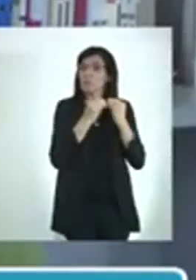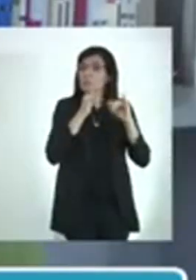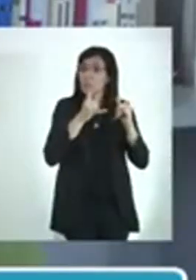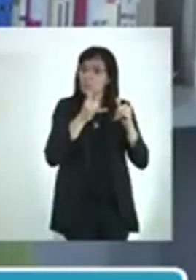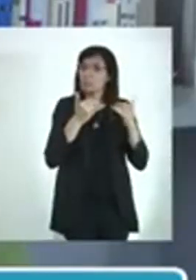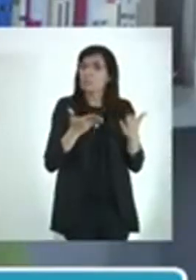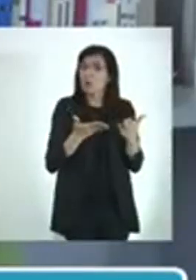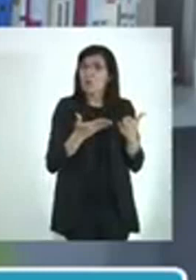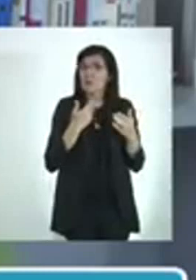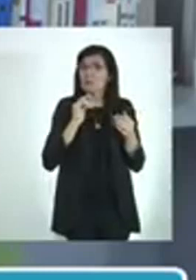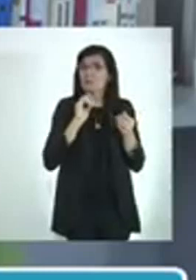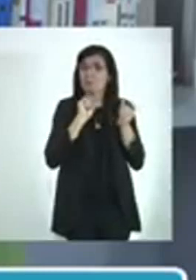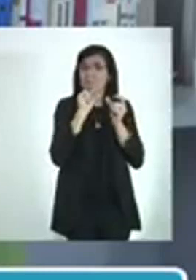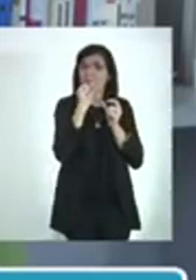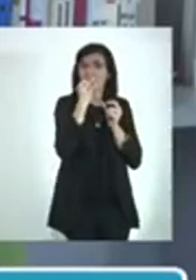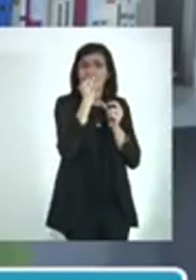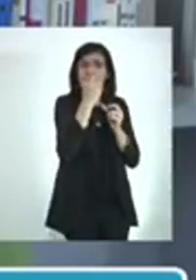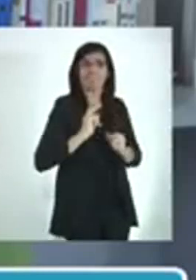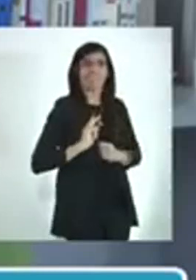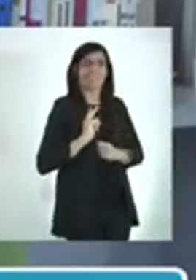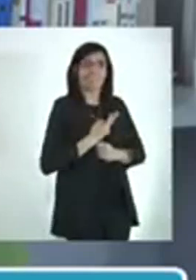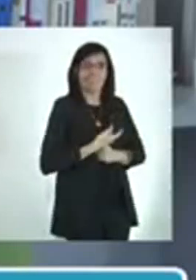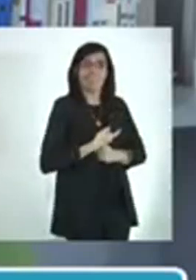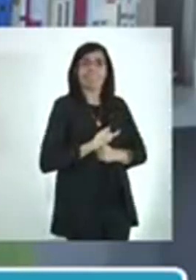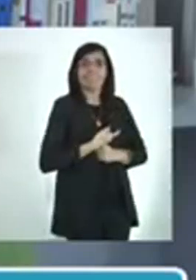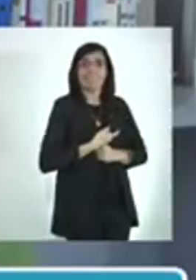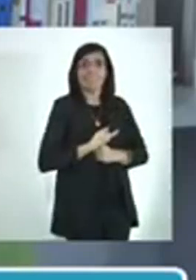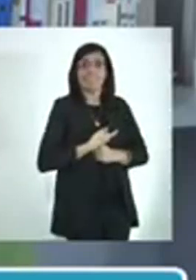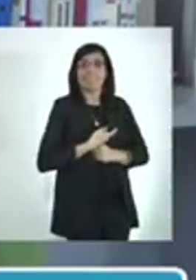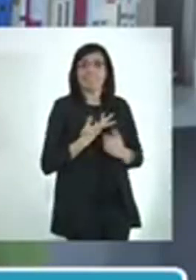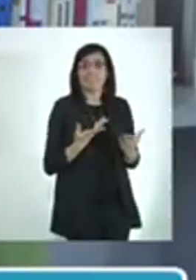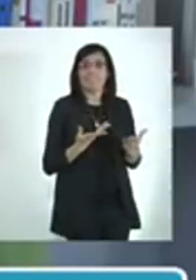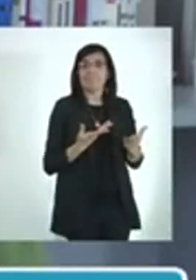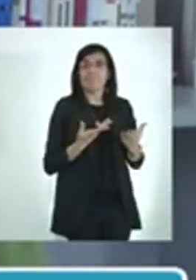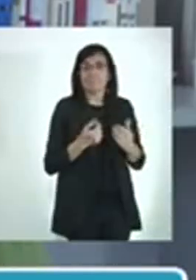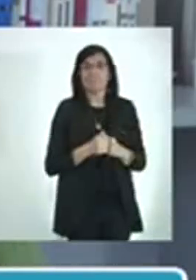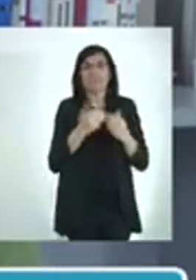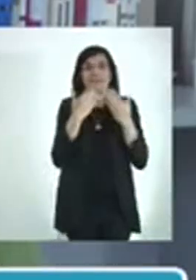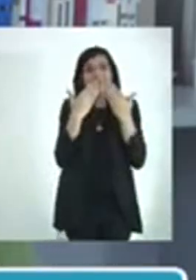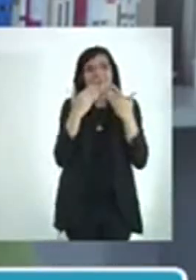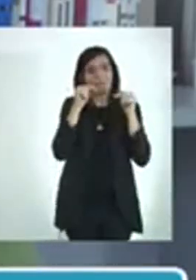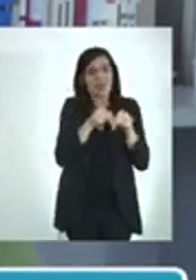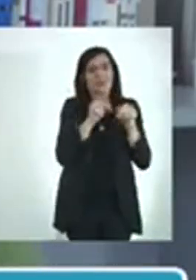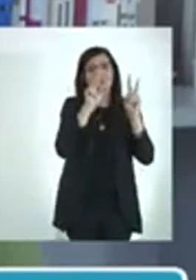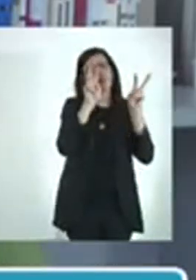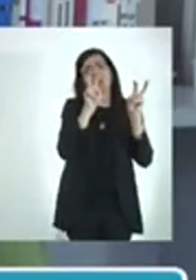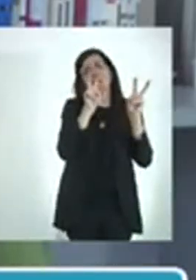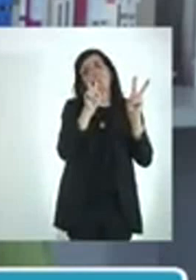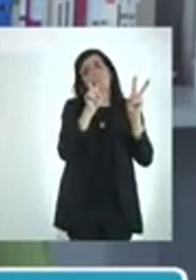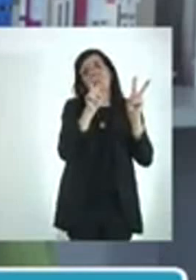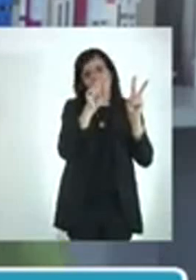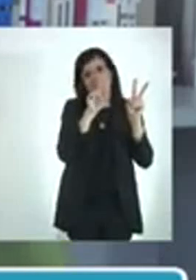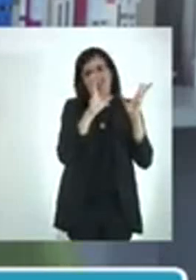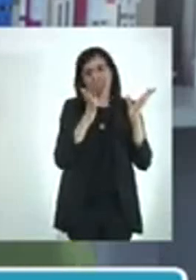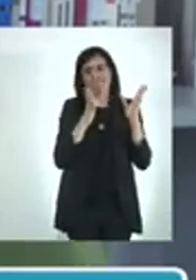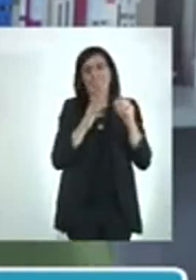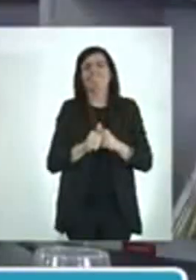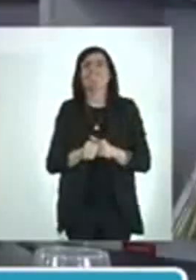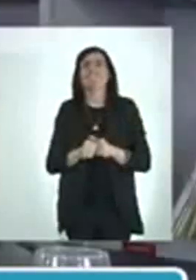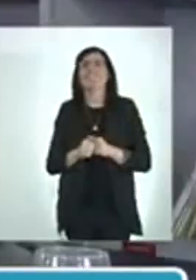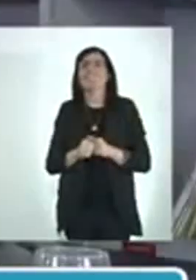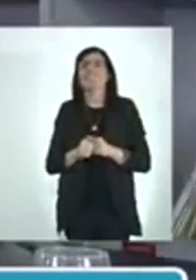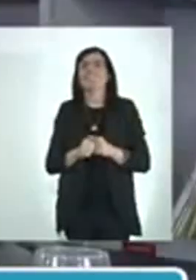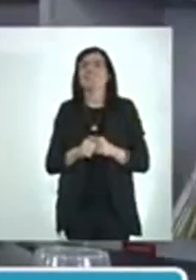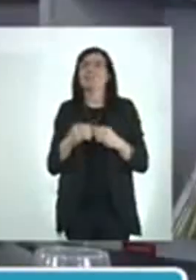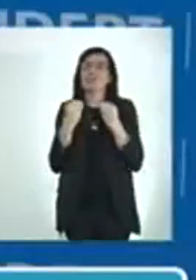temas y siempre es... En un marco de hablemos, se conceptualiza un poco y se entabla diálogos de respeto. En buena hora. Mucho